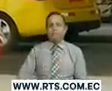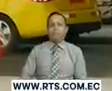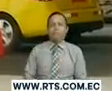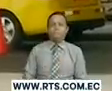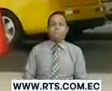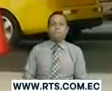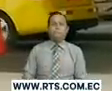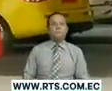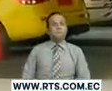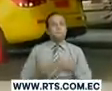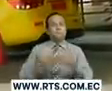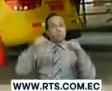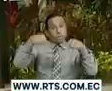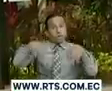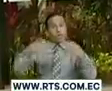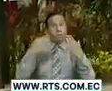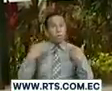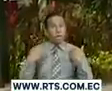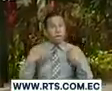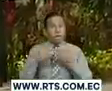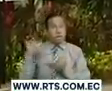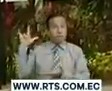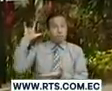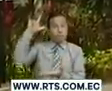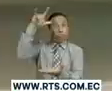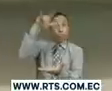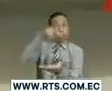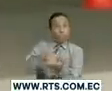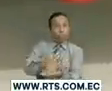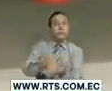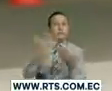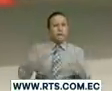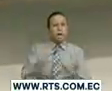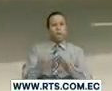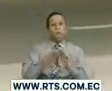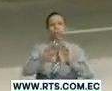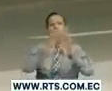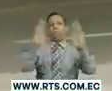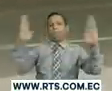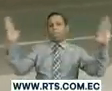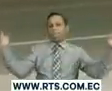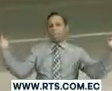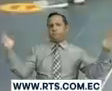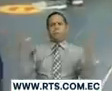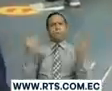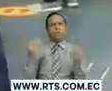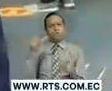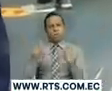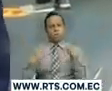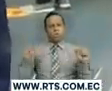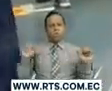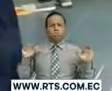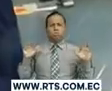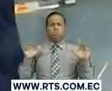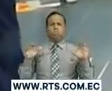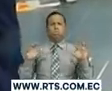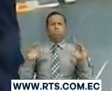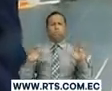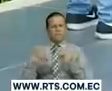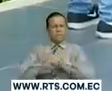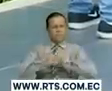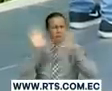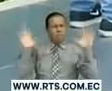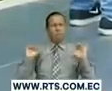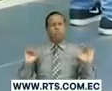La reapertura del aeropuerto José Joaquín de Olmedo de Guayaquil hizo que varias personas acudan desde muy temprano de este lunes 1 de junio